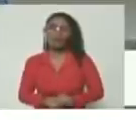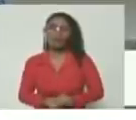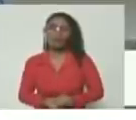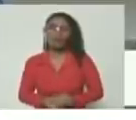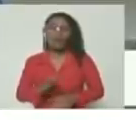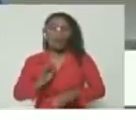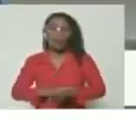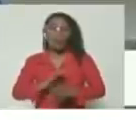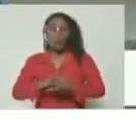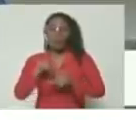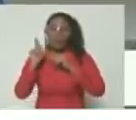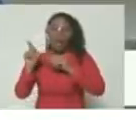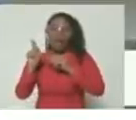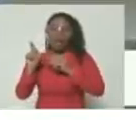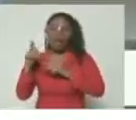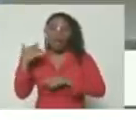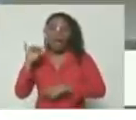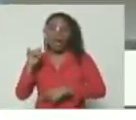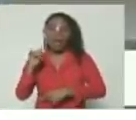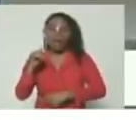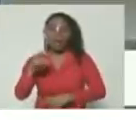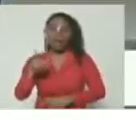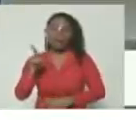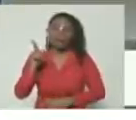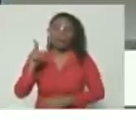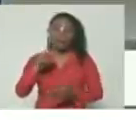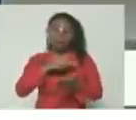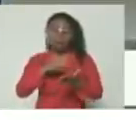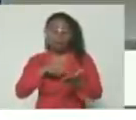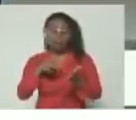Porque lo que ahí es vale oro.